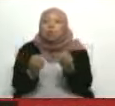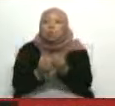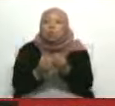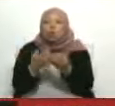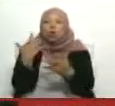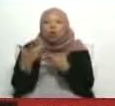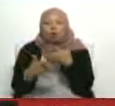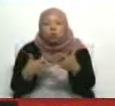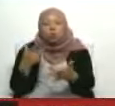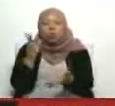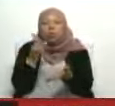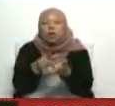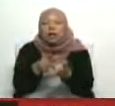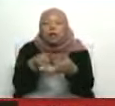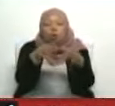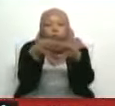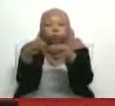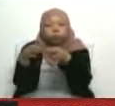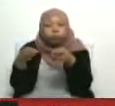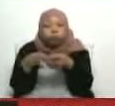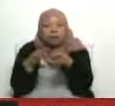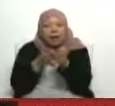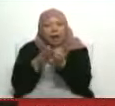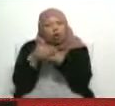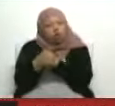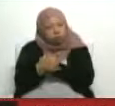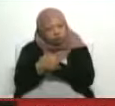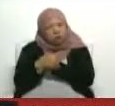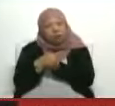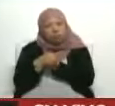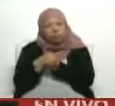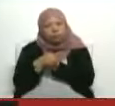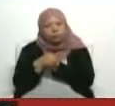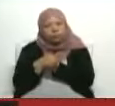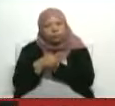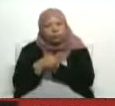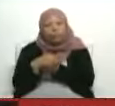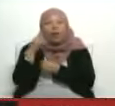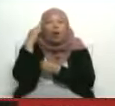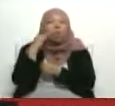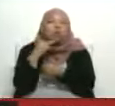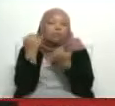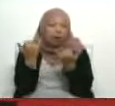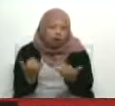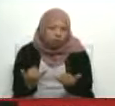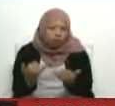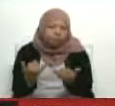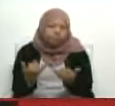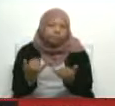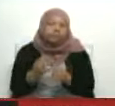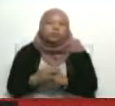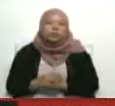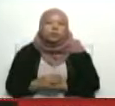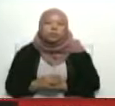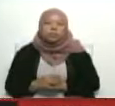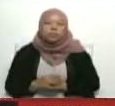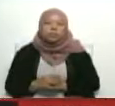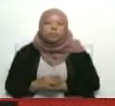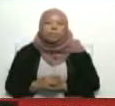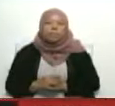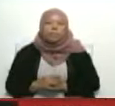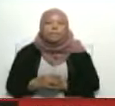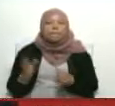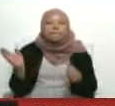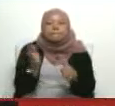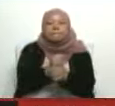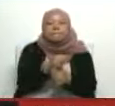y realiza reuniones clandestinas en la ciudad de Bogotá, República de Colombia, para la captación